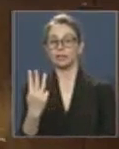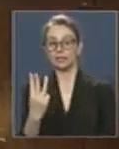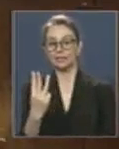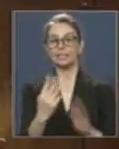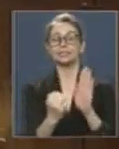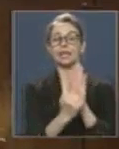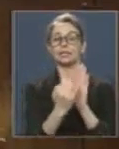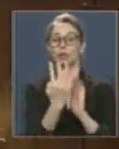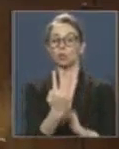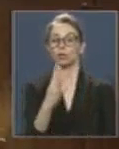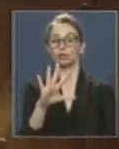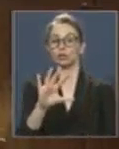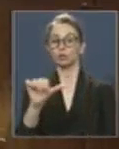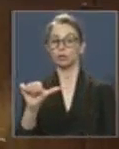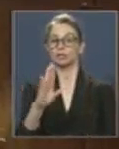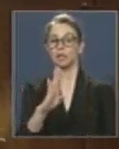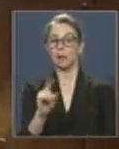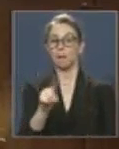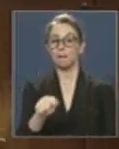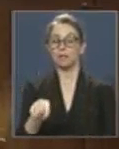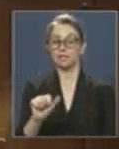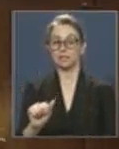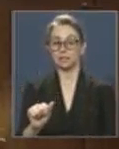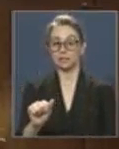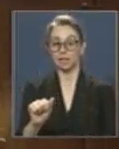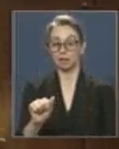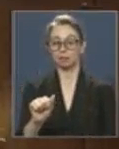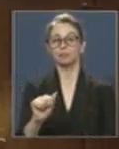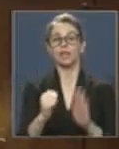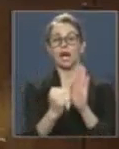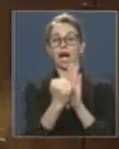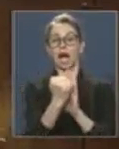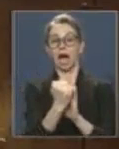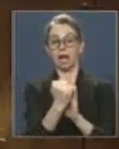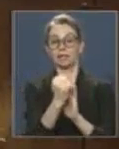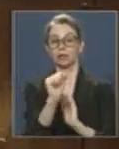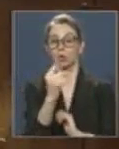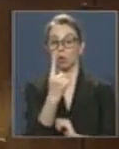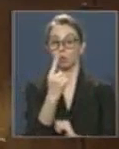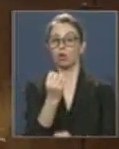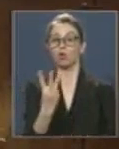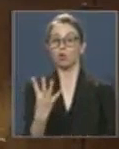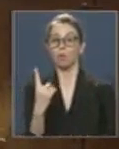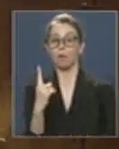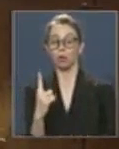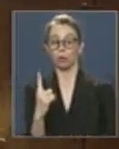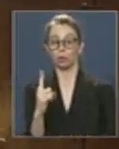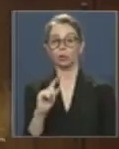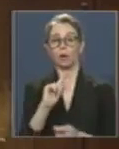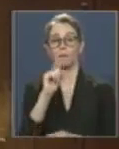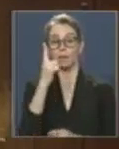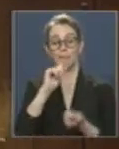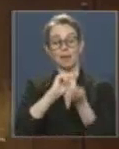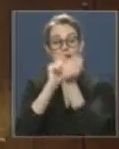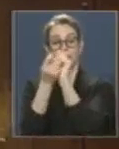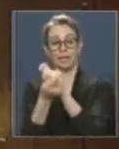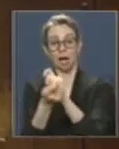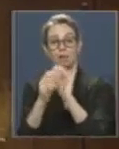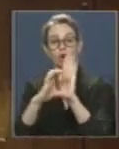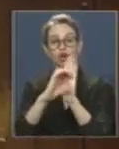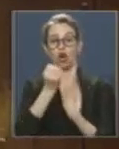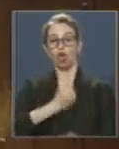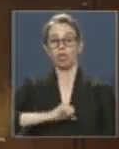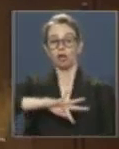y 456 bis A. En el caso del artículo 1, número 1, la primera de las modificaciones al